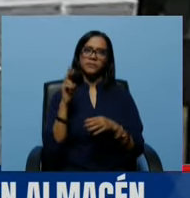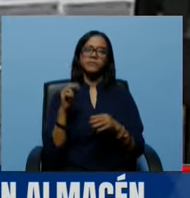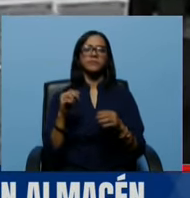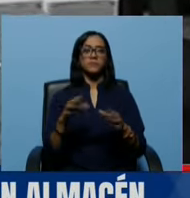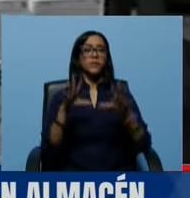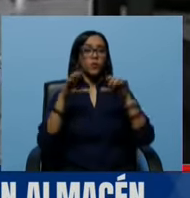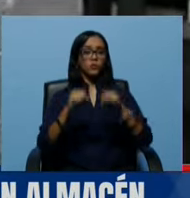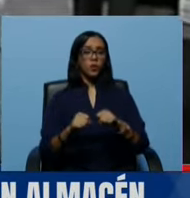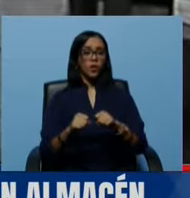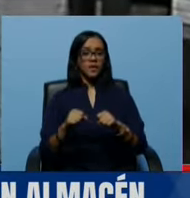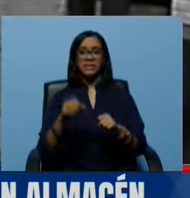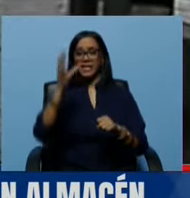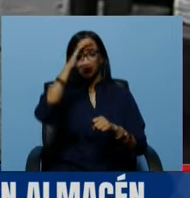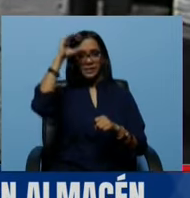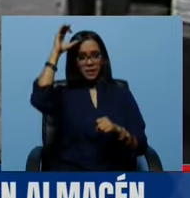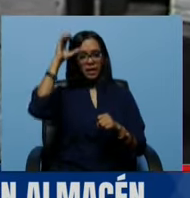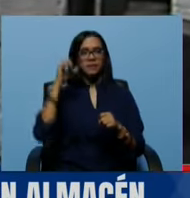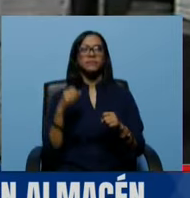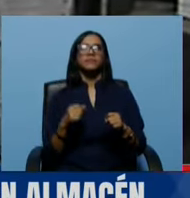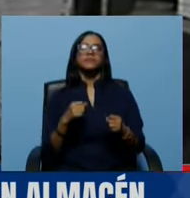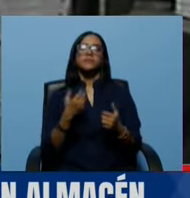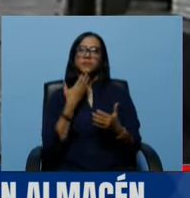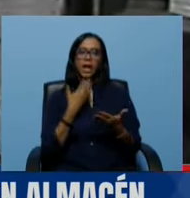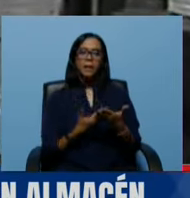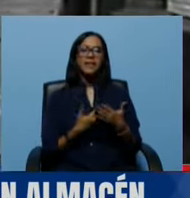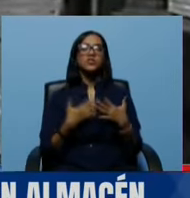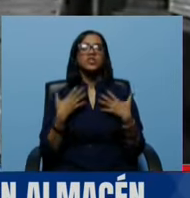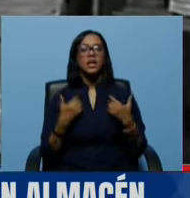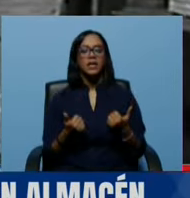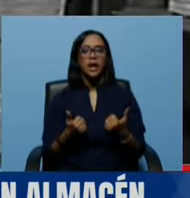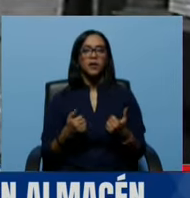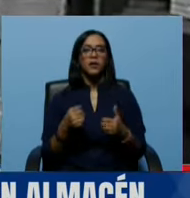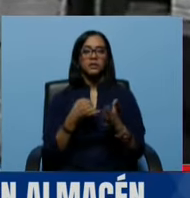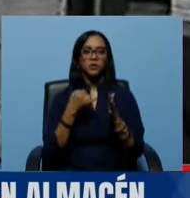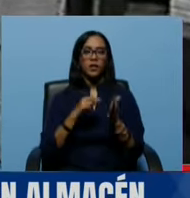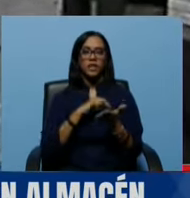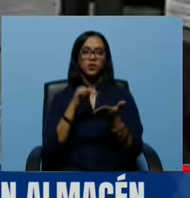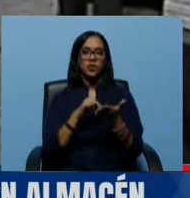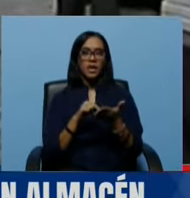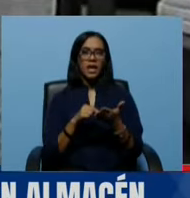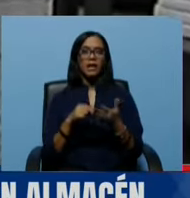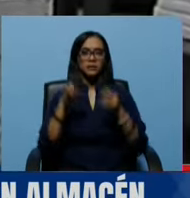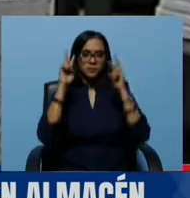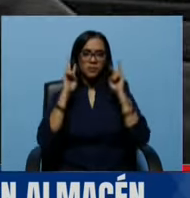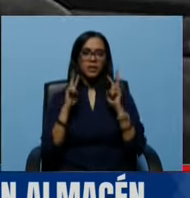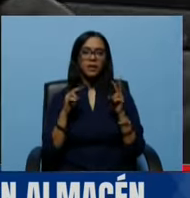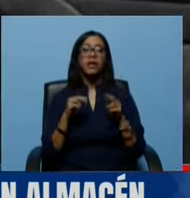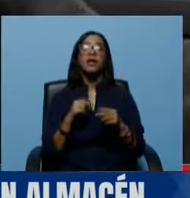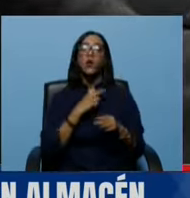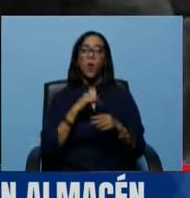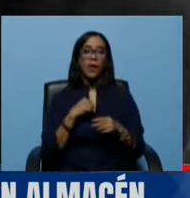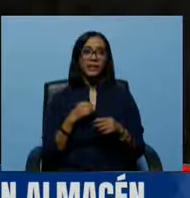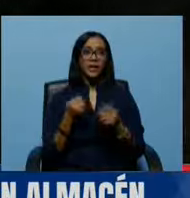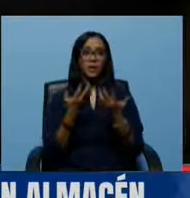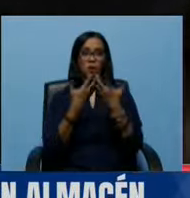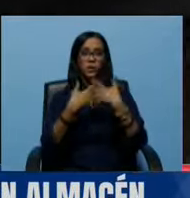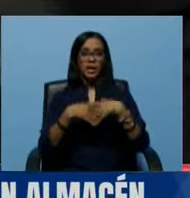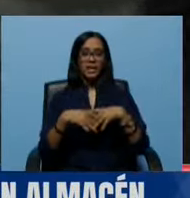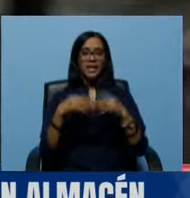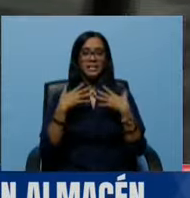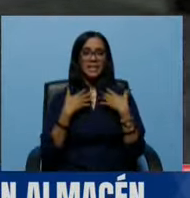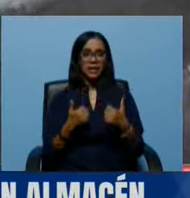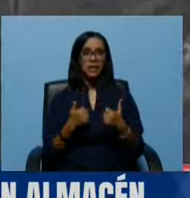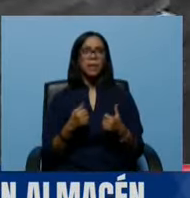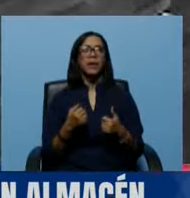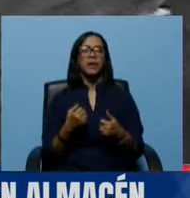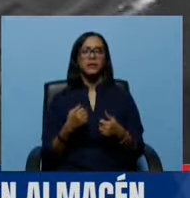de calidad, de manufactura, de permiso sanitario a través del Instituto Nacional de Higiene Rafael Rangel, a través de nuestra Contraloría Sanitaria, para